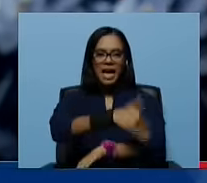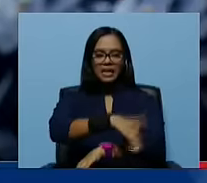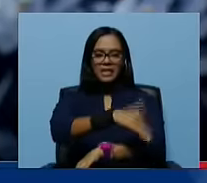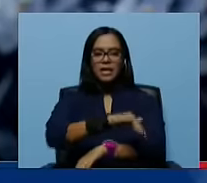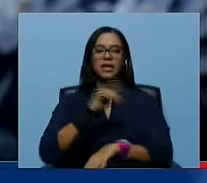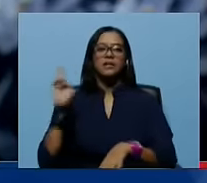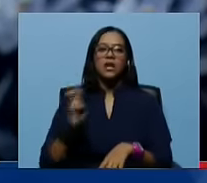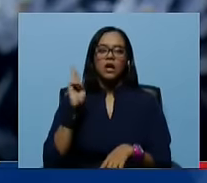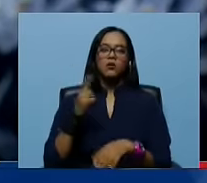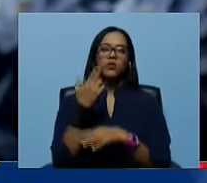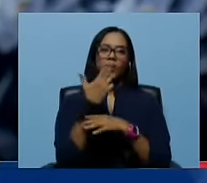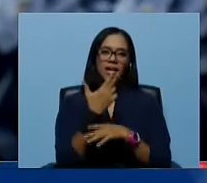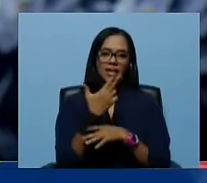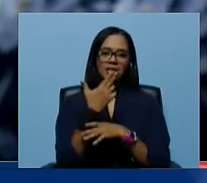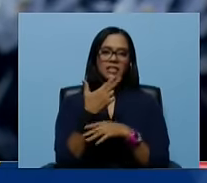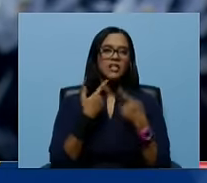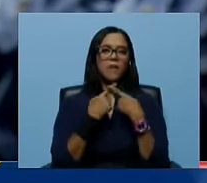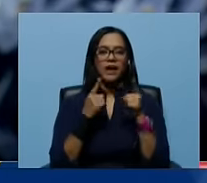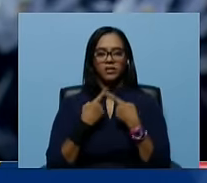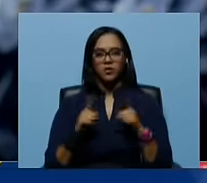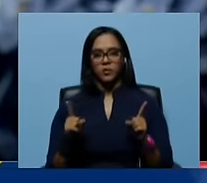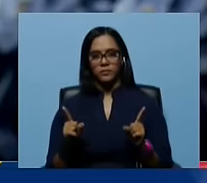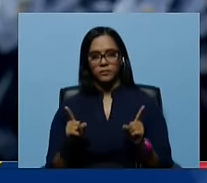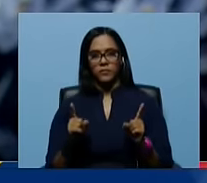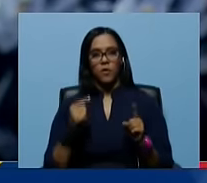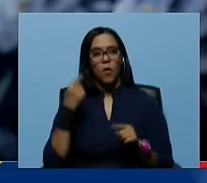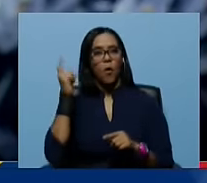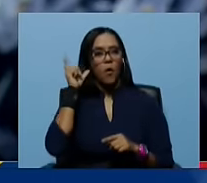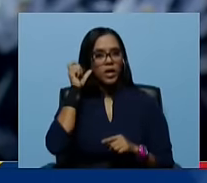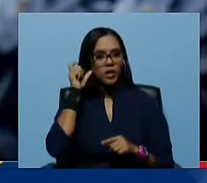uso de armamento diverso. Oído,